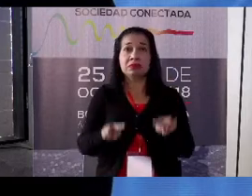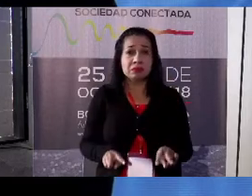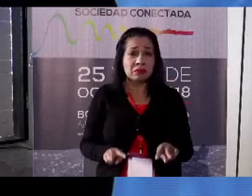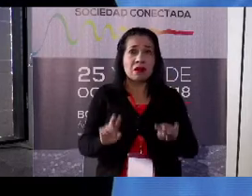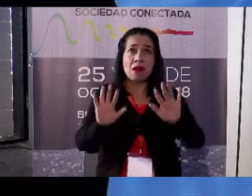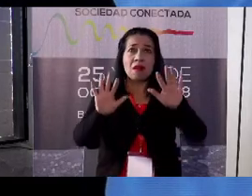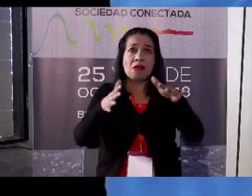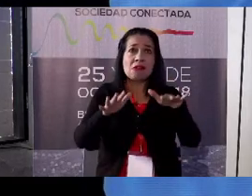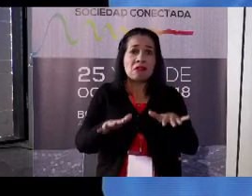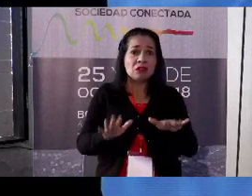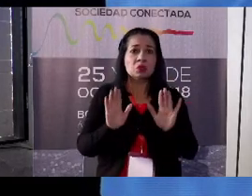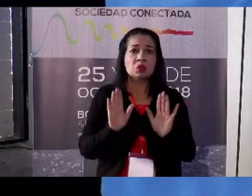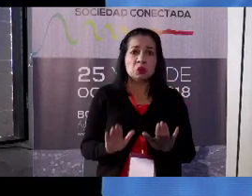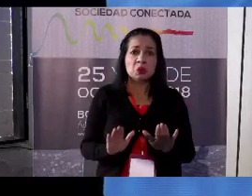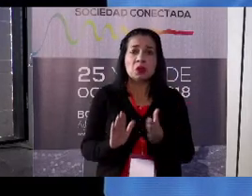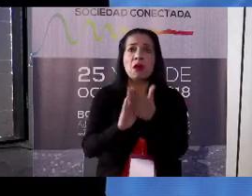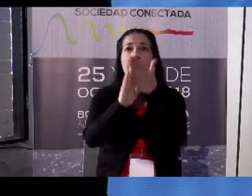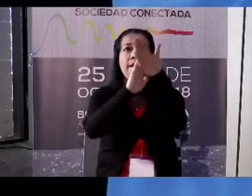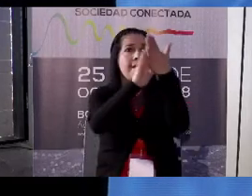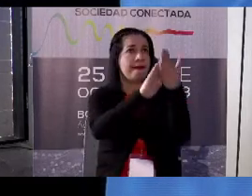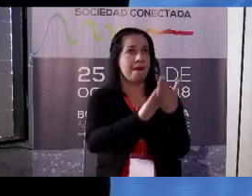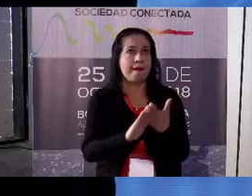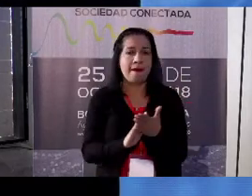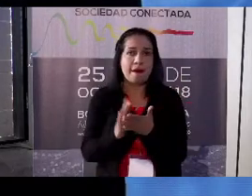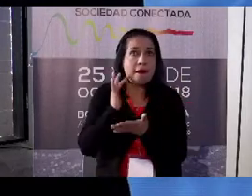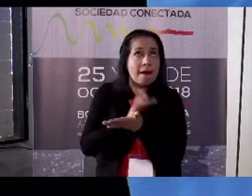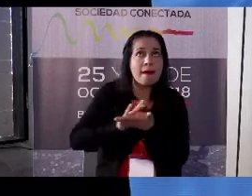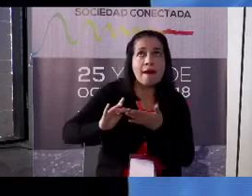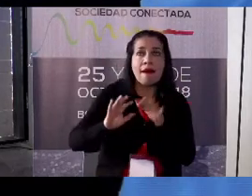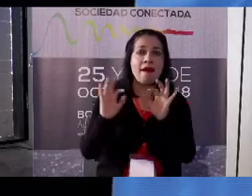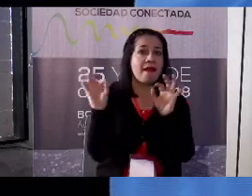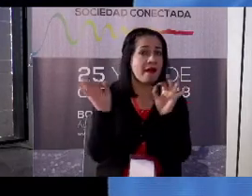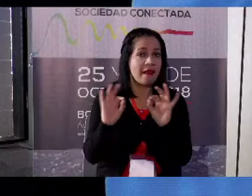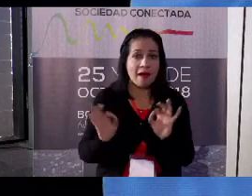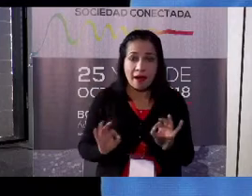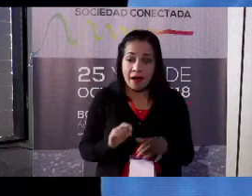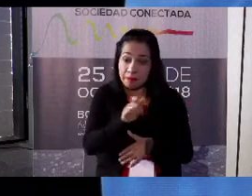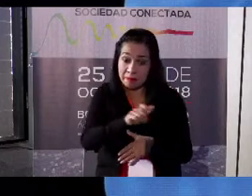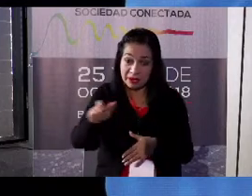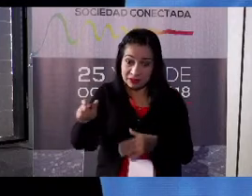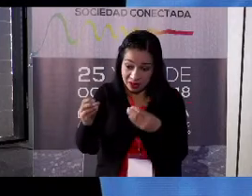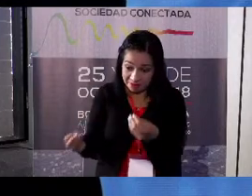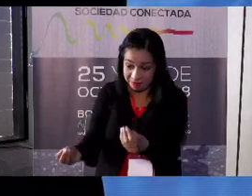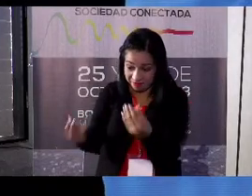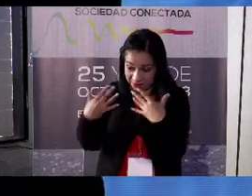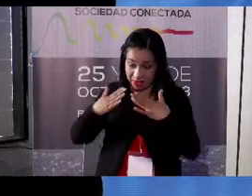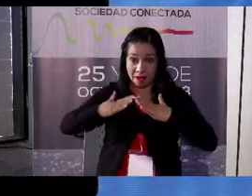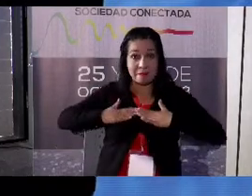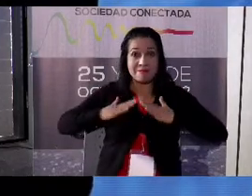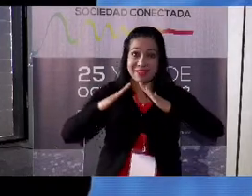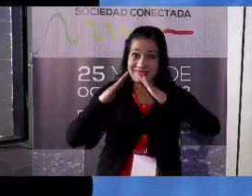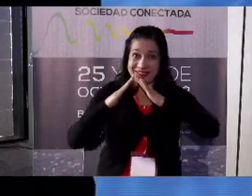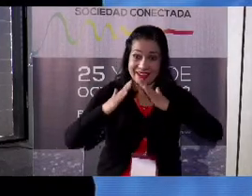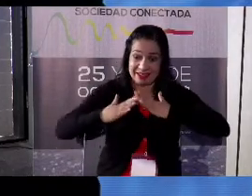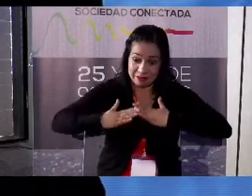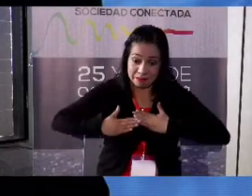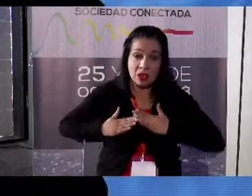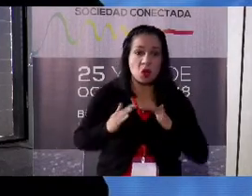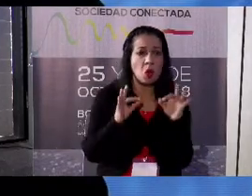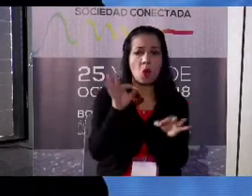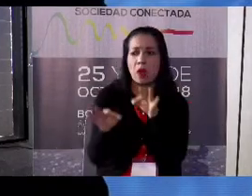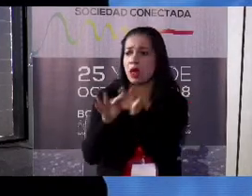descuidados cero mantenimiento del beneficiario o de la persona beneficiaria a la cual le dieron